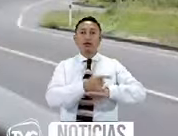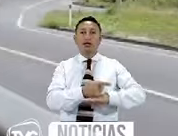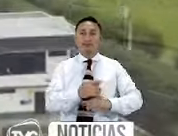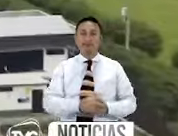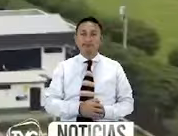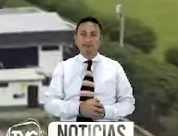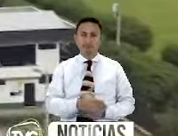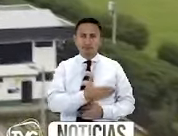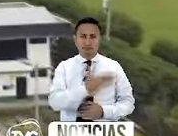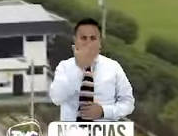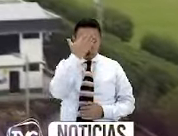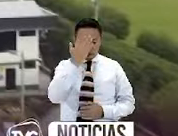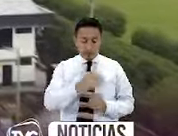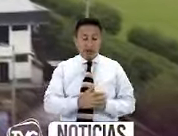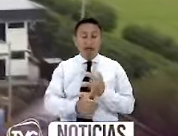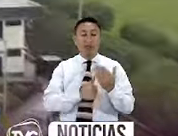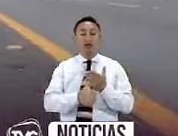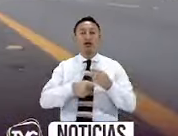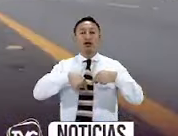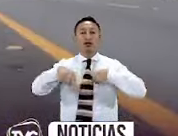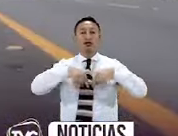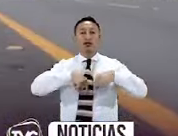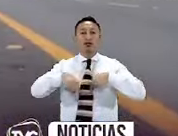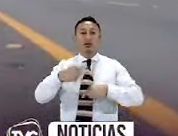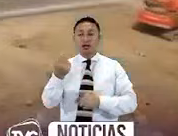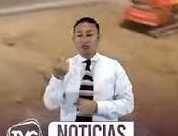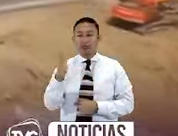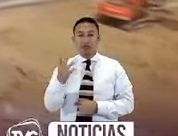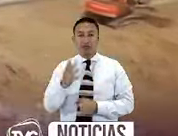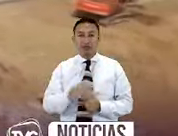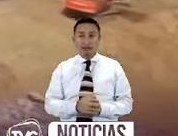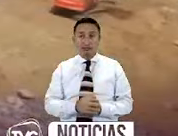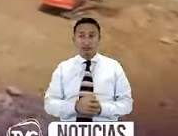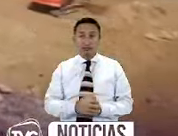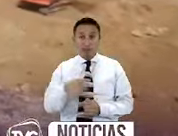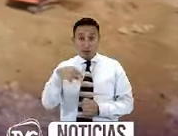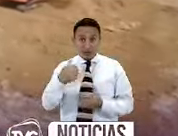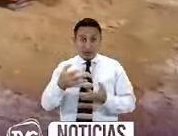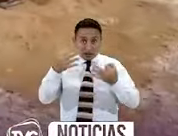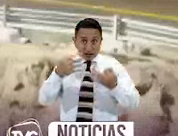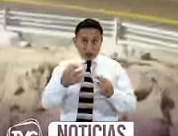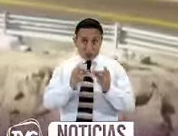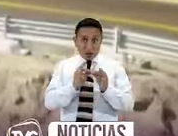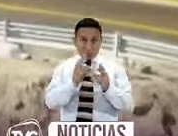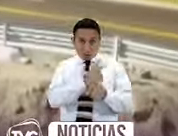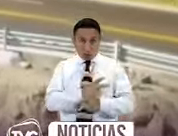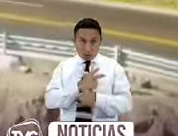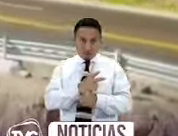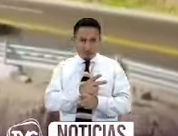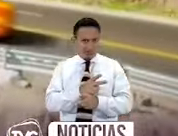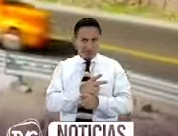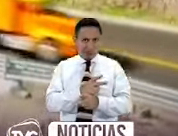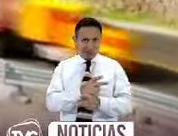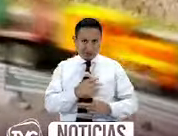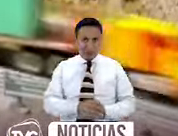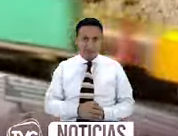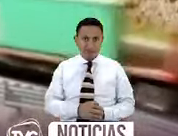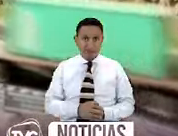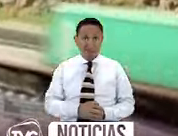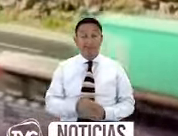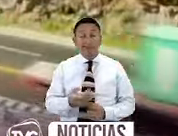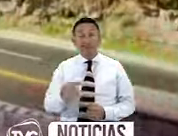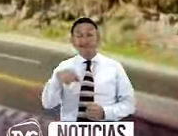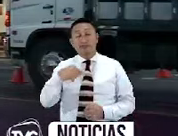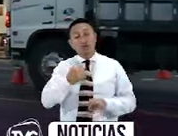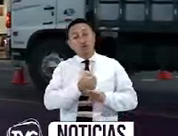que el Ministerio de Transporte, ante la falta de recursos, tampoco podría garantizar el mantenimiento y la ampliación de la vía, por lo que también sugieren